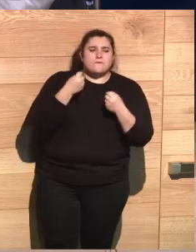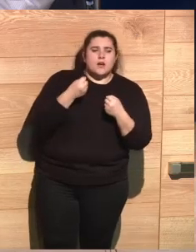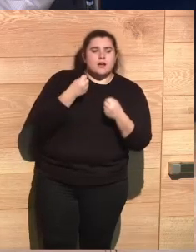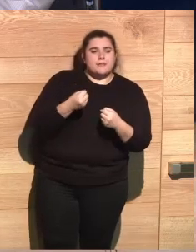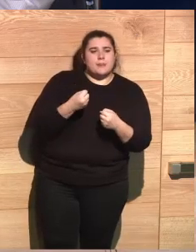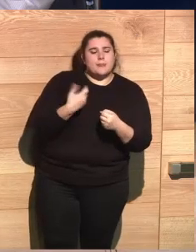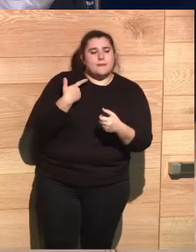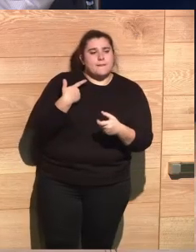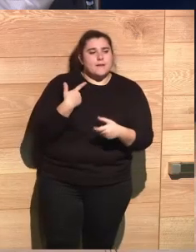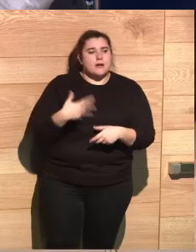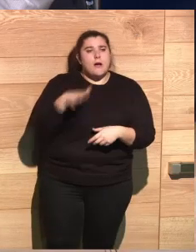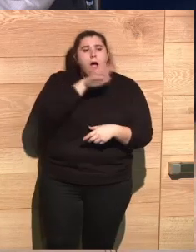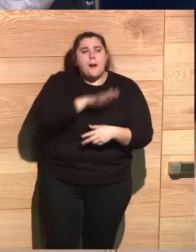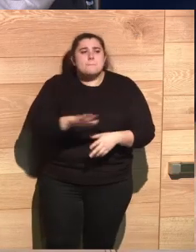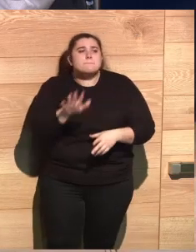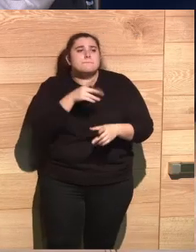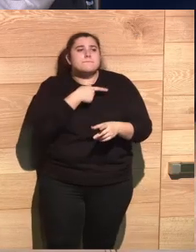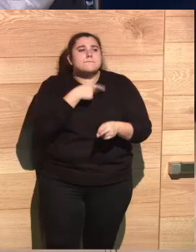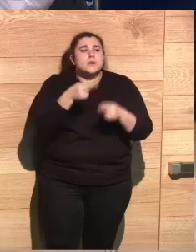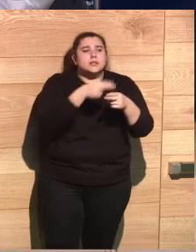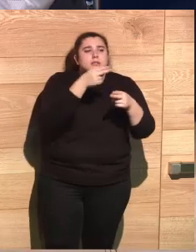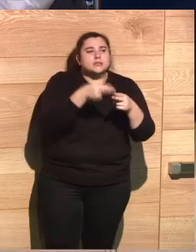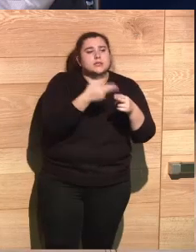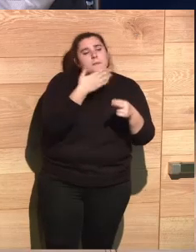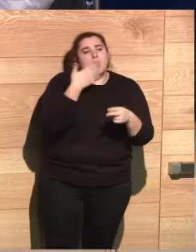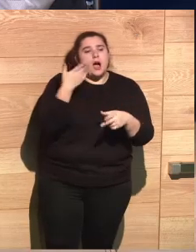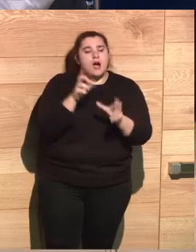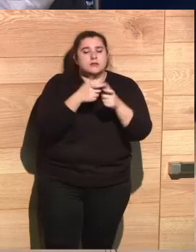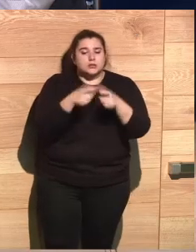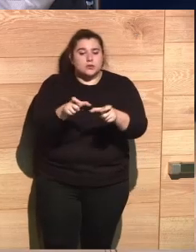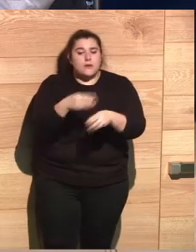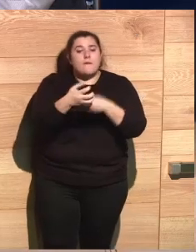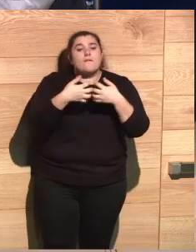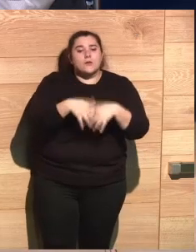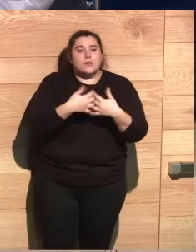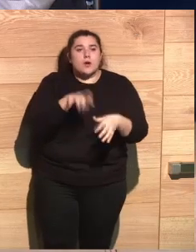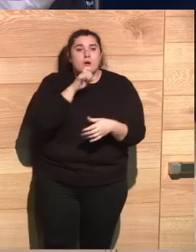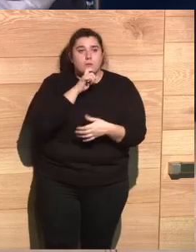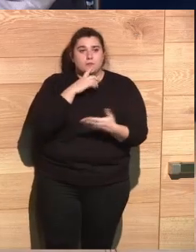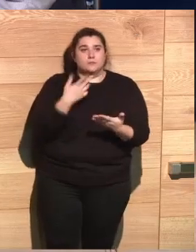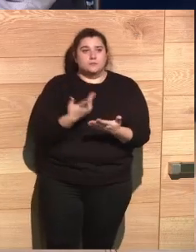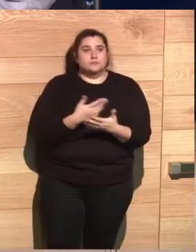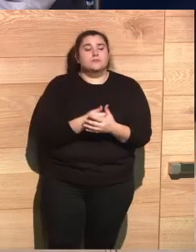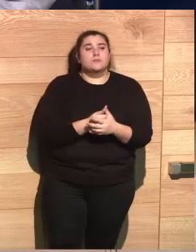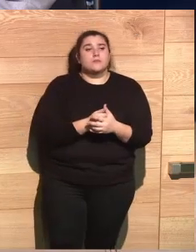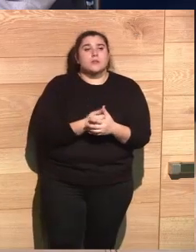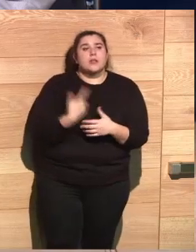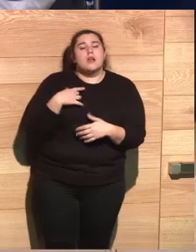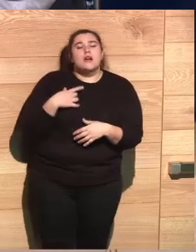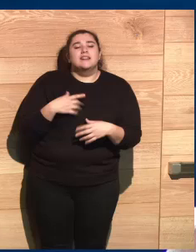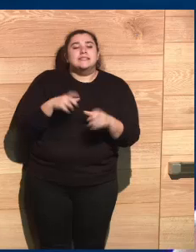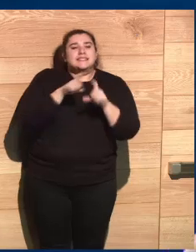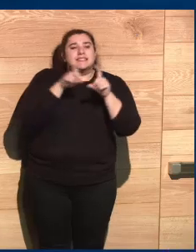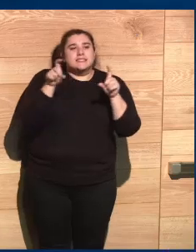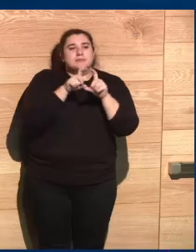geopolítico el entender cómo funciona el sector. Sí. Y el efecto cultural que tiene. Una de las pocas empresas